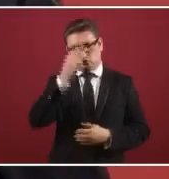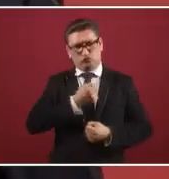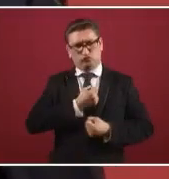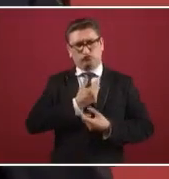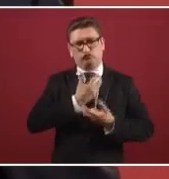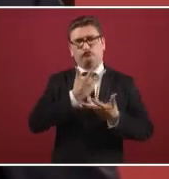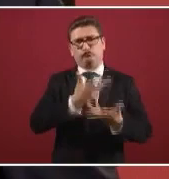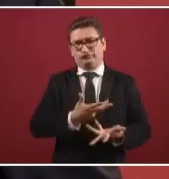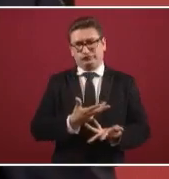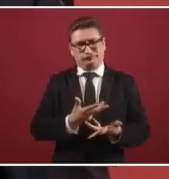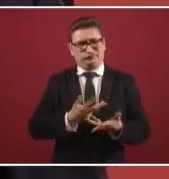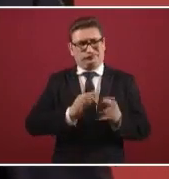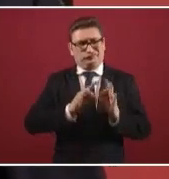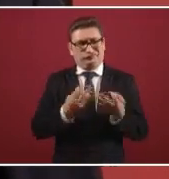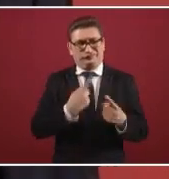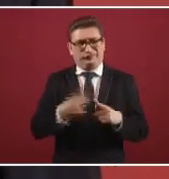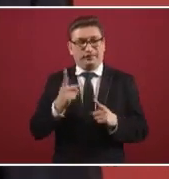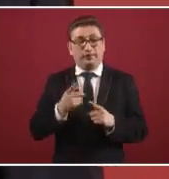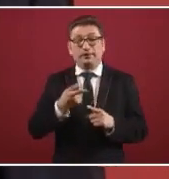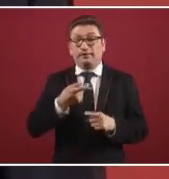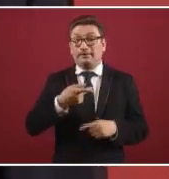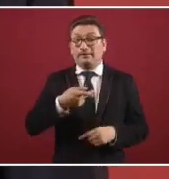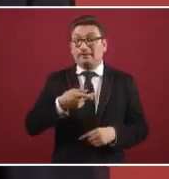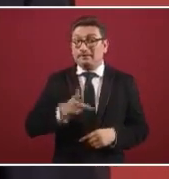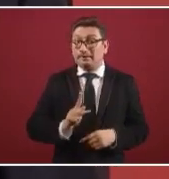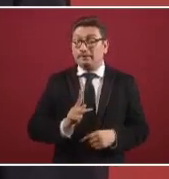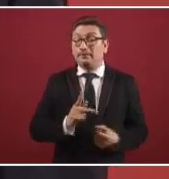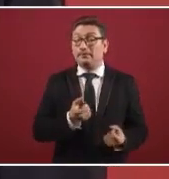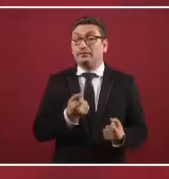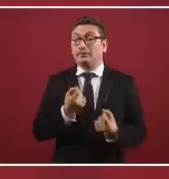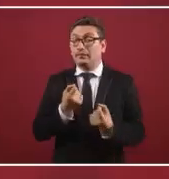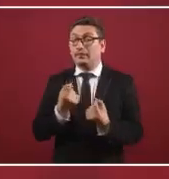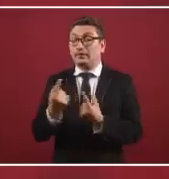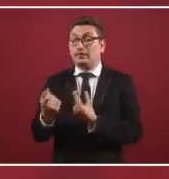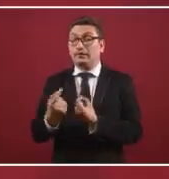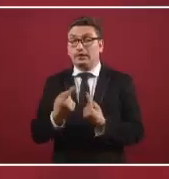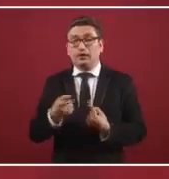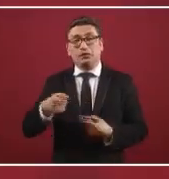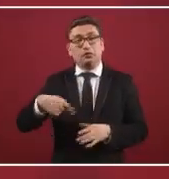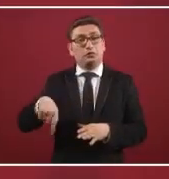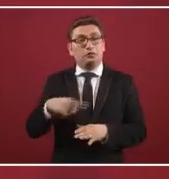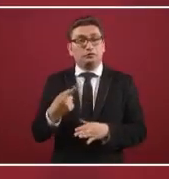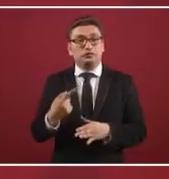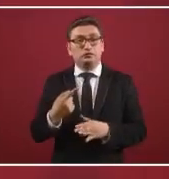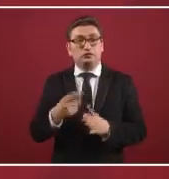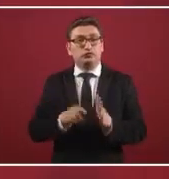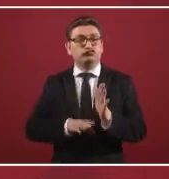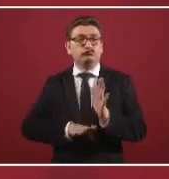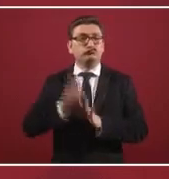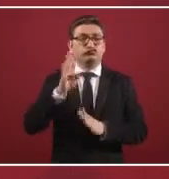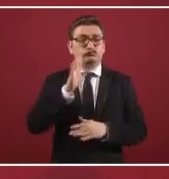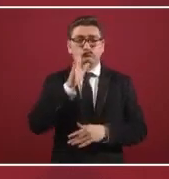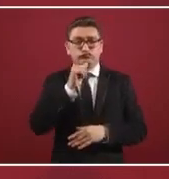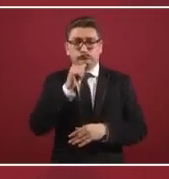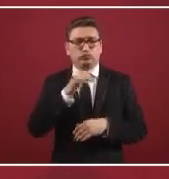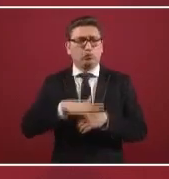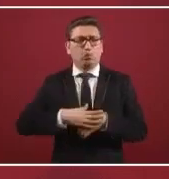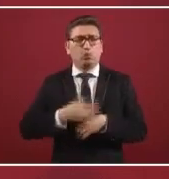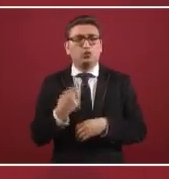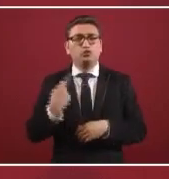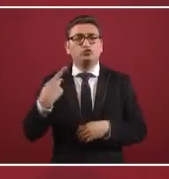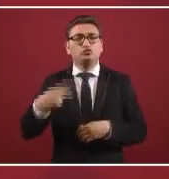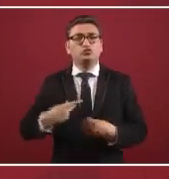otros, pero hay quienes no obtienen buenas calificaciones por